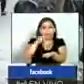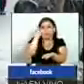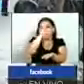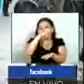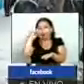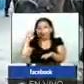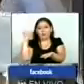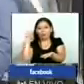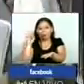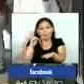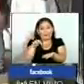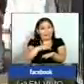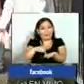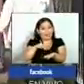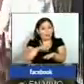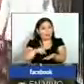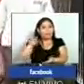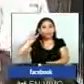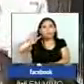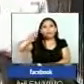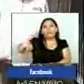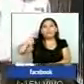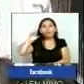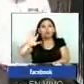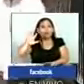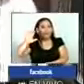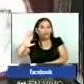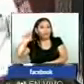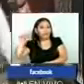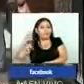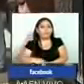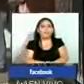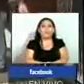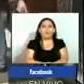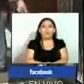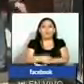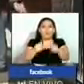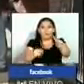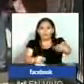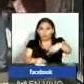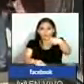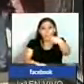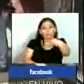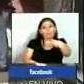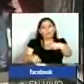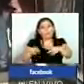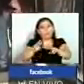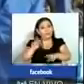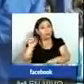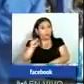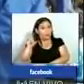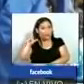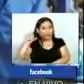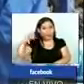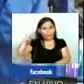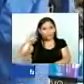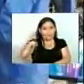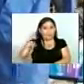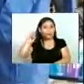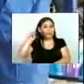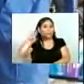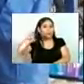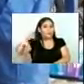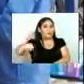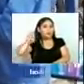es que En Cochabamba Existen 2.551 casos Seguido Del departamento De La Paz 1.780